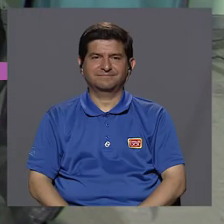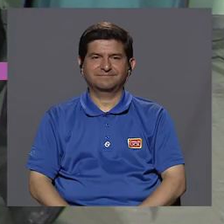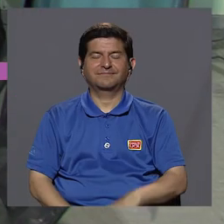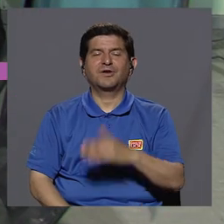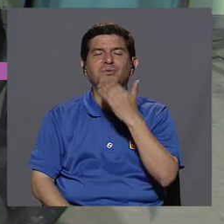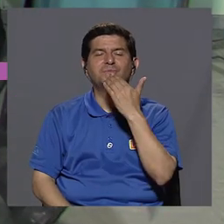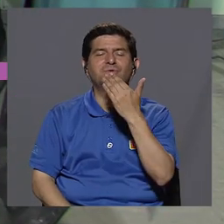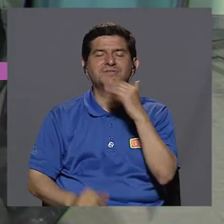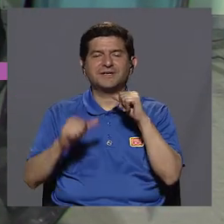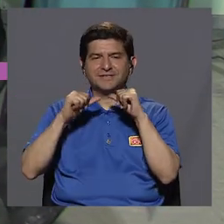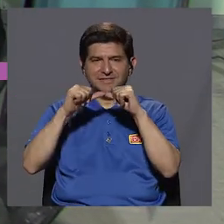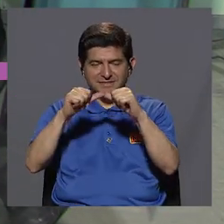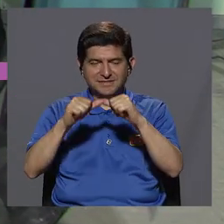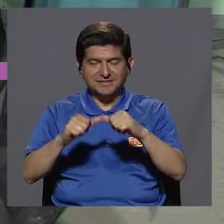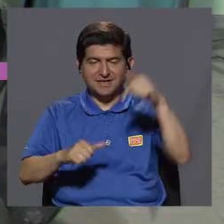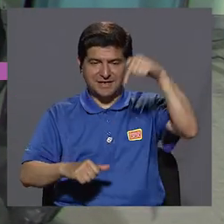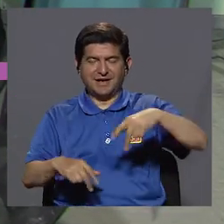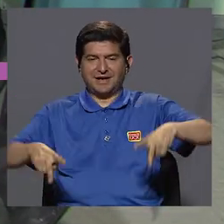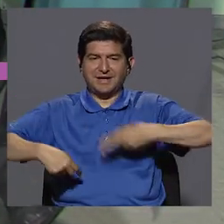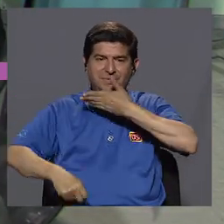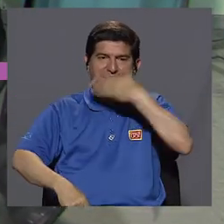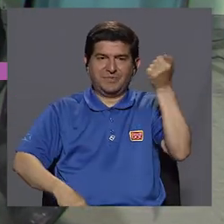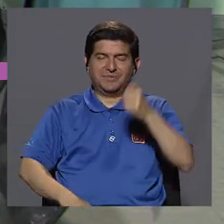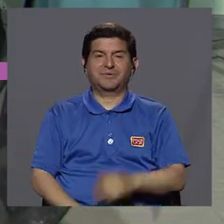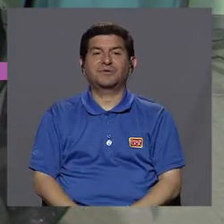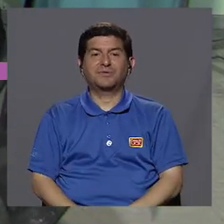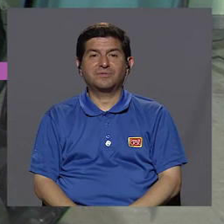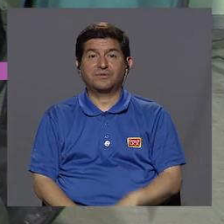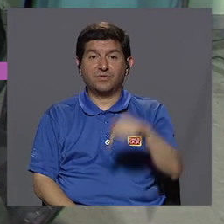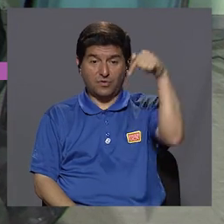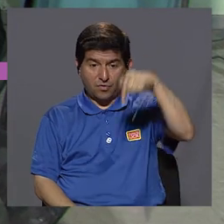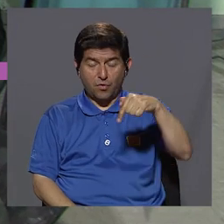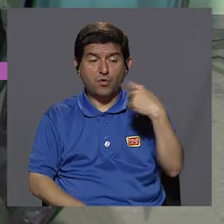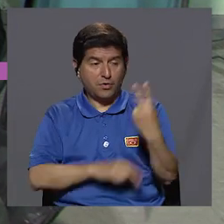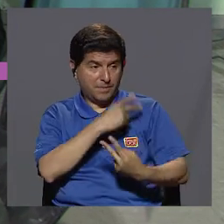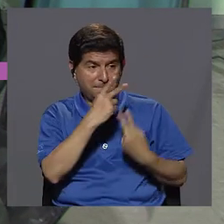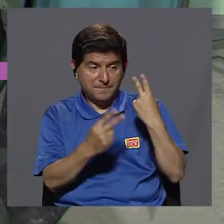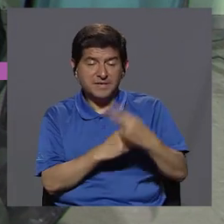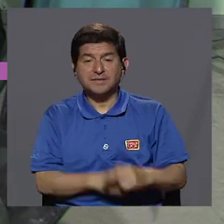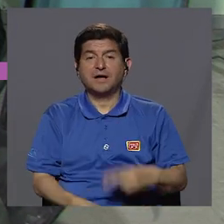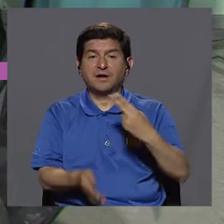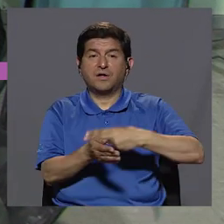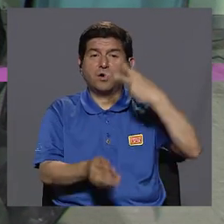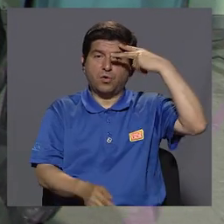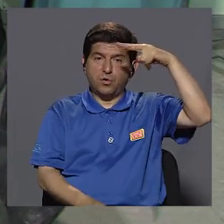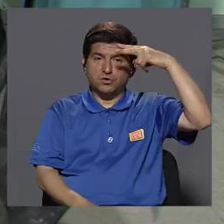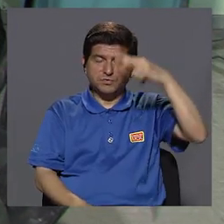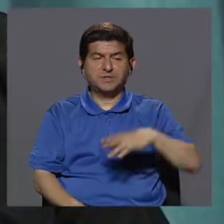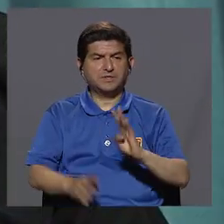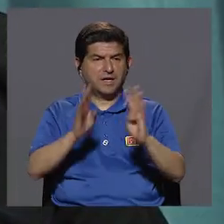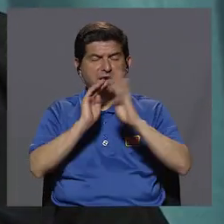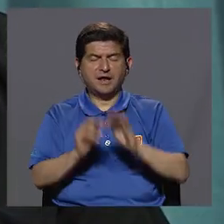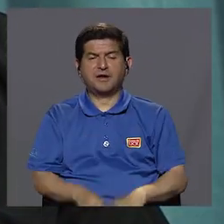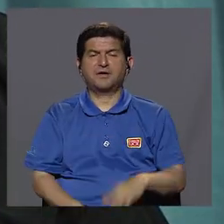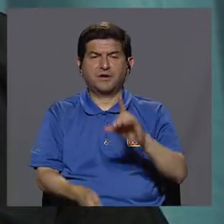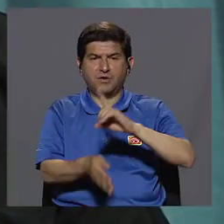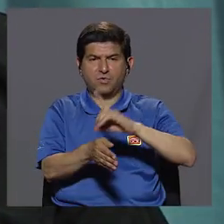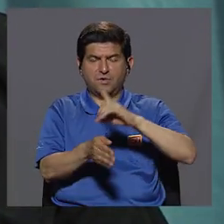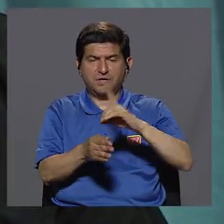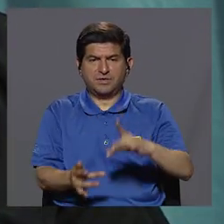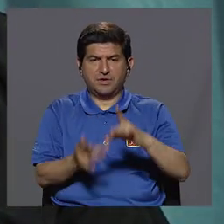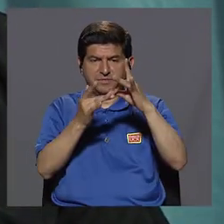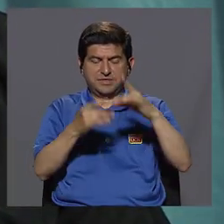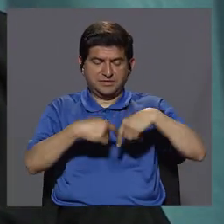gracias por estar de vuelta con nosotros en vivir mejor estamos de visita en el hospital méxico conversando con el cardiólogo el doctor